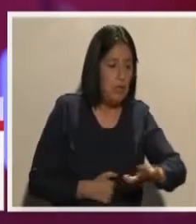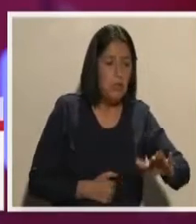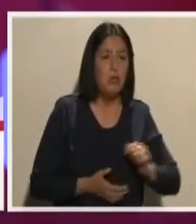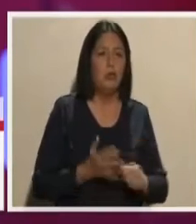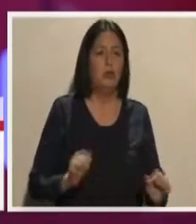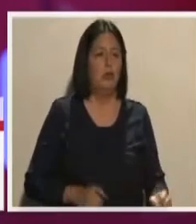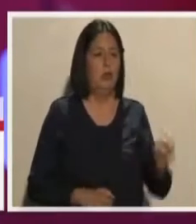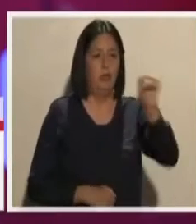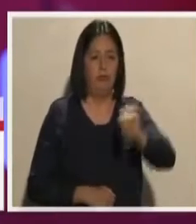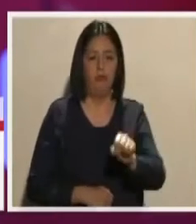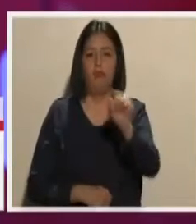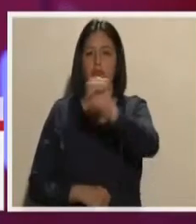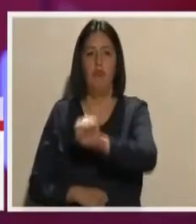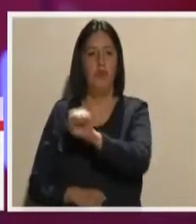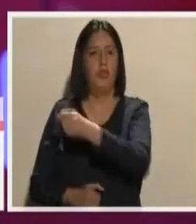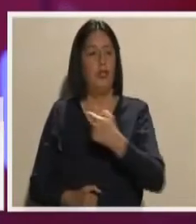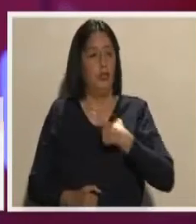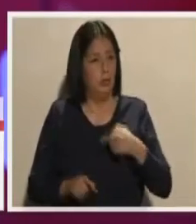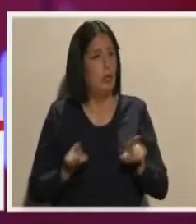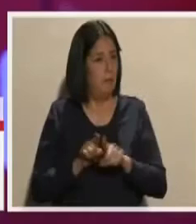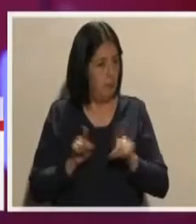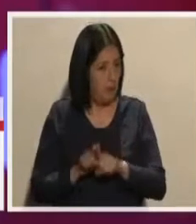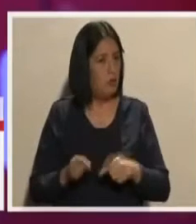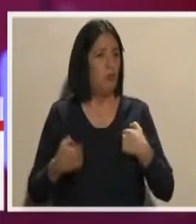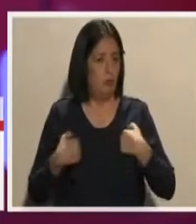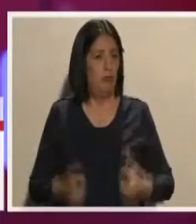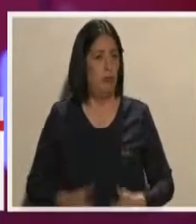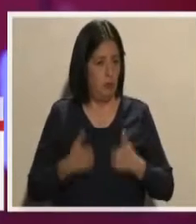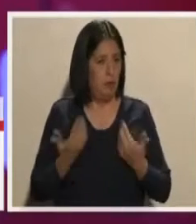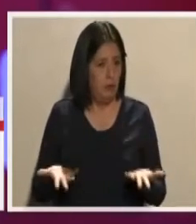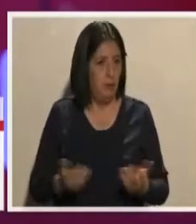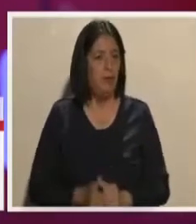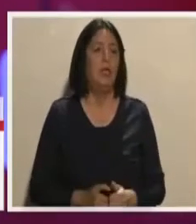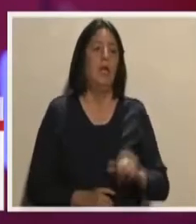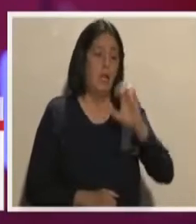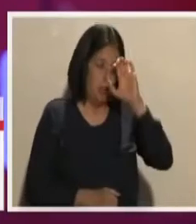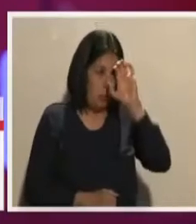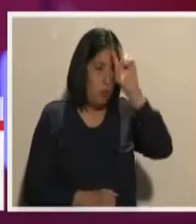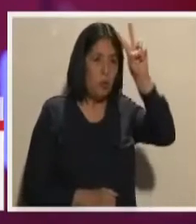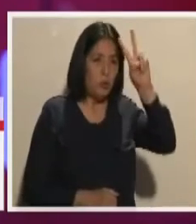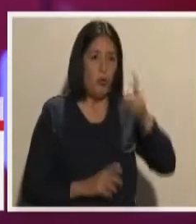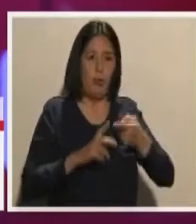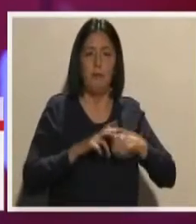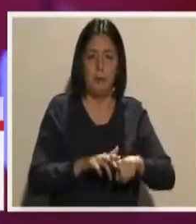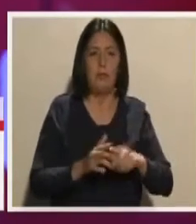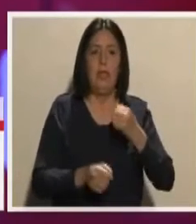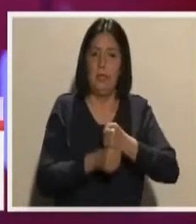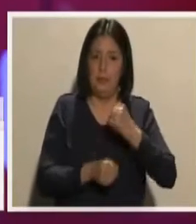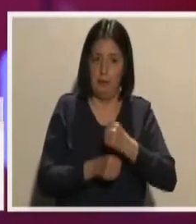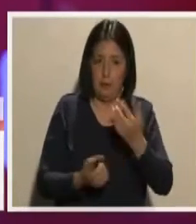alturas andinas donde también viví, el Cusco donde empecé a trabajar.